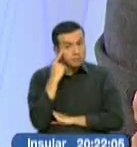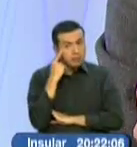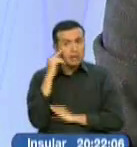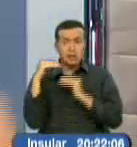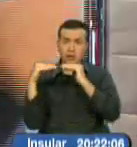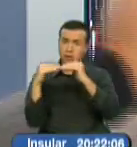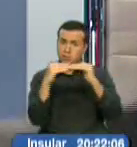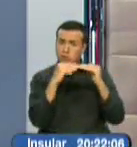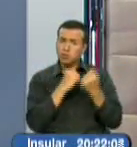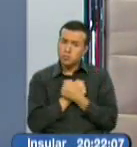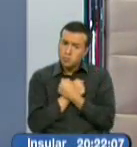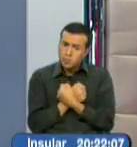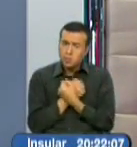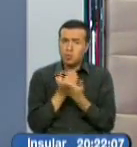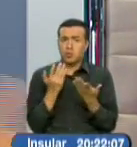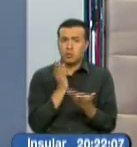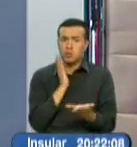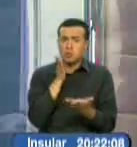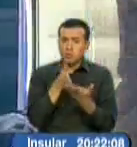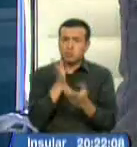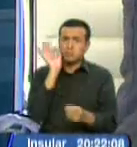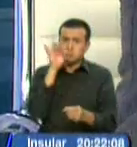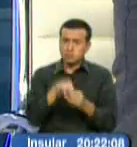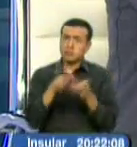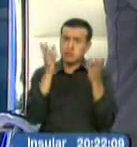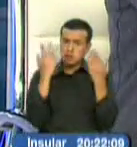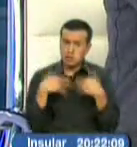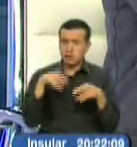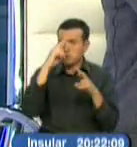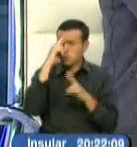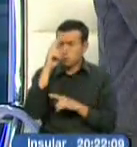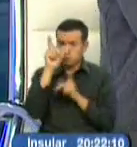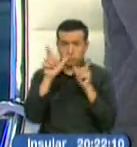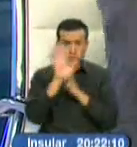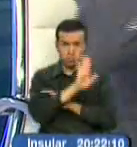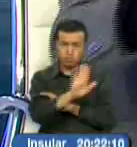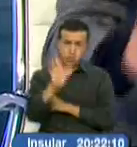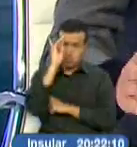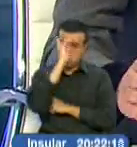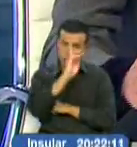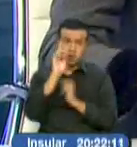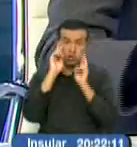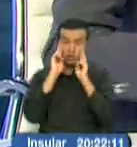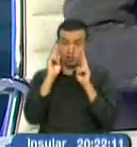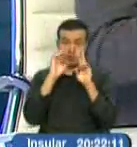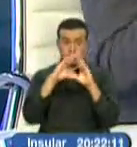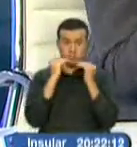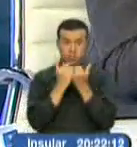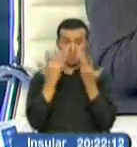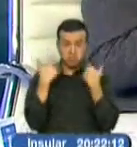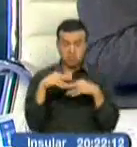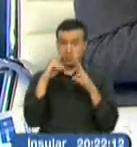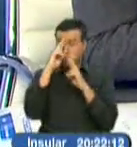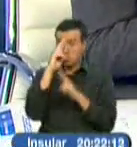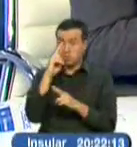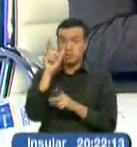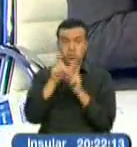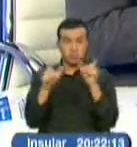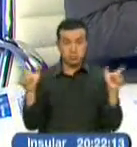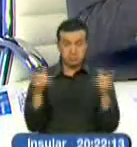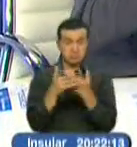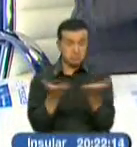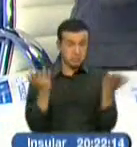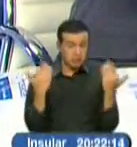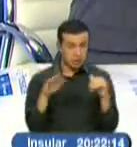la democracia. Estamos acudiendo a las urnas, hemos acudido, se ha respetado la voluntad de la gente, así lo reconocen las misiones, así lo reconoce la